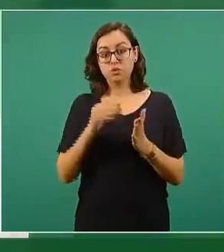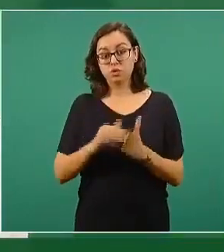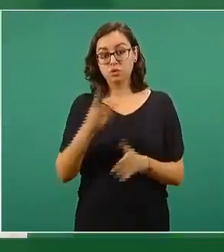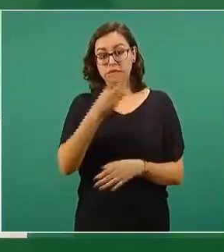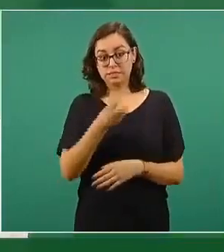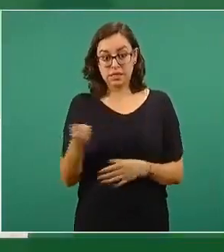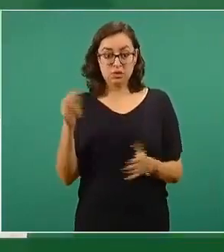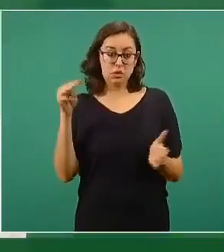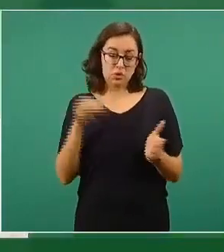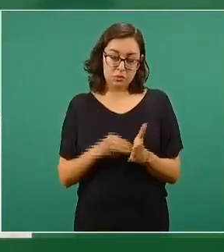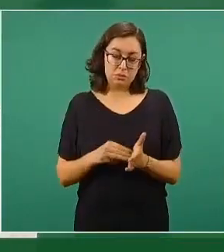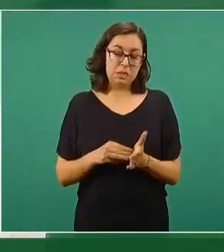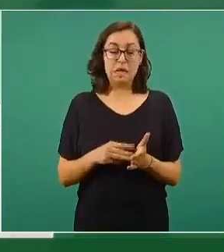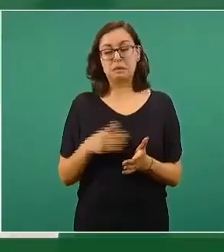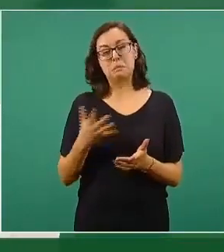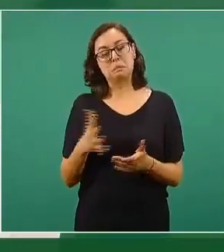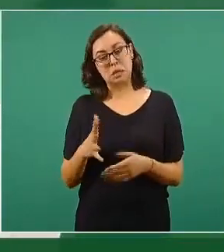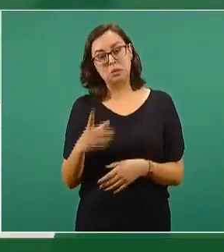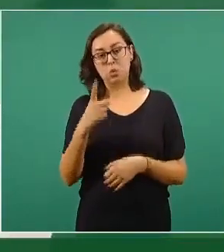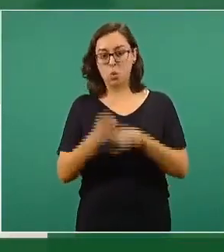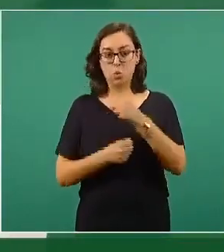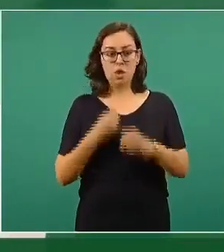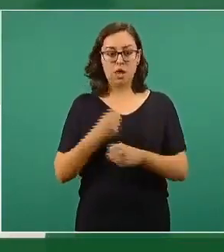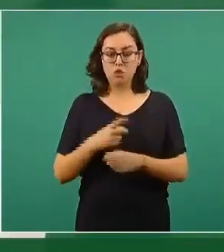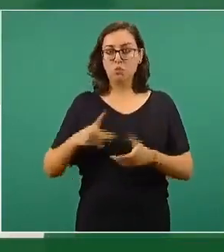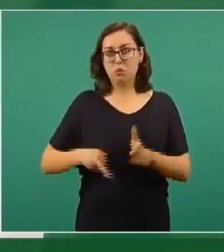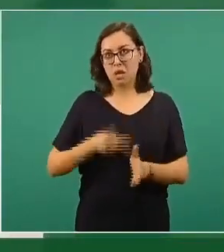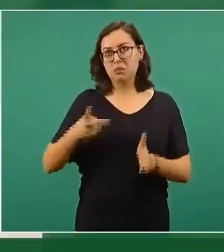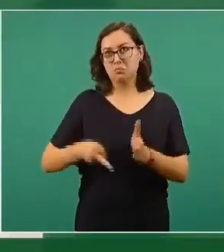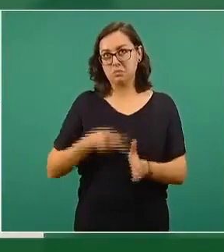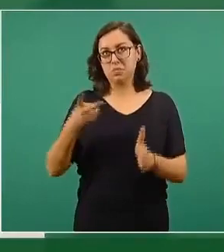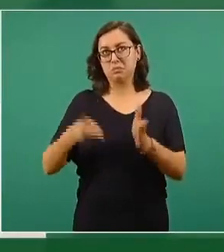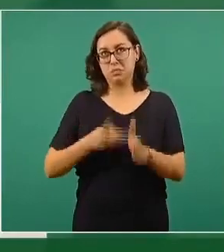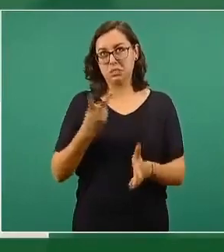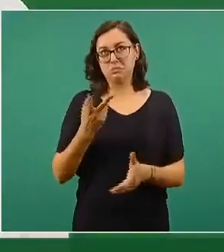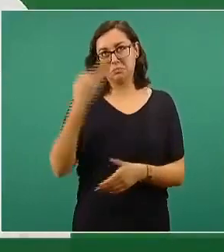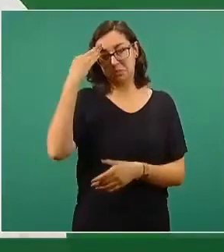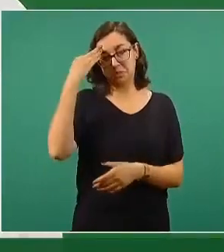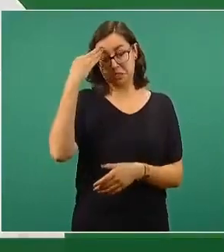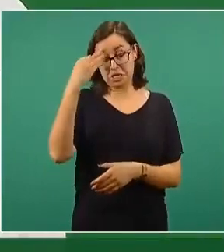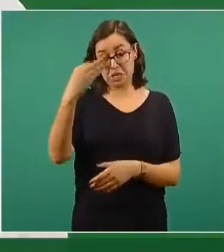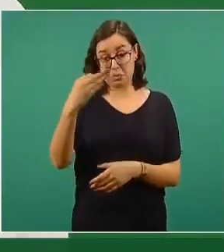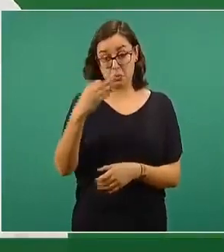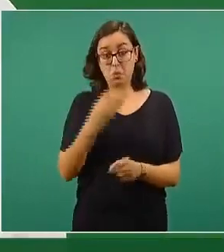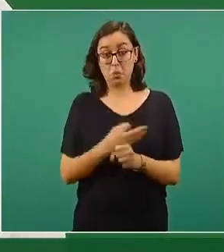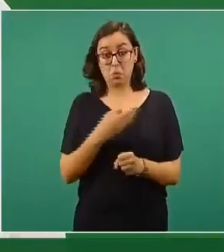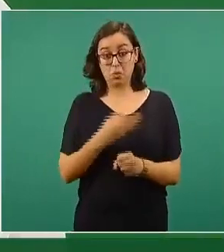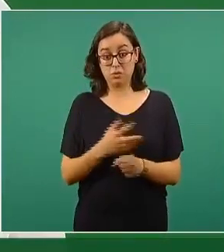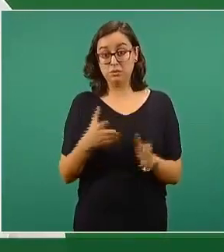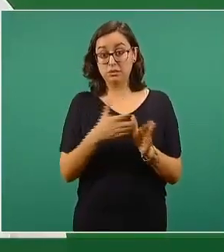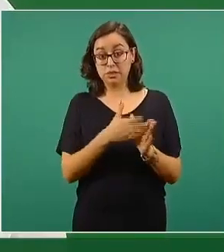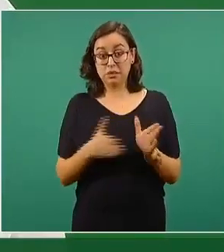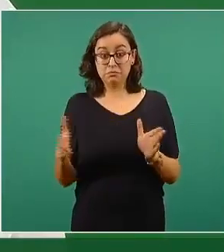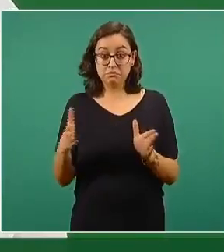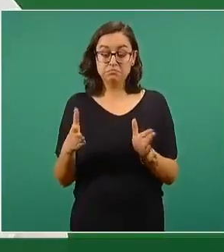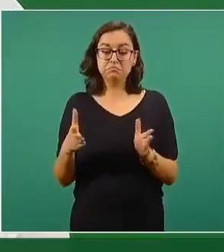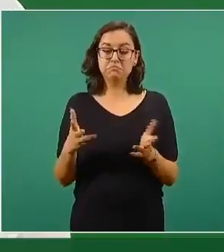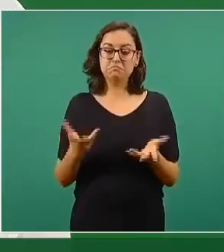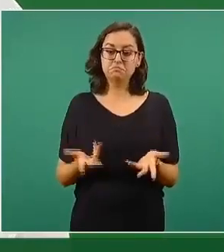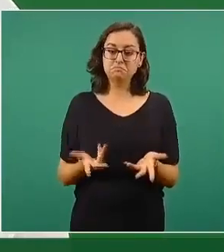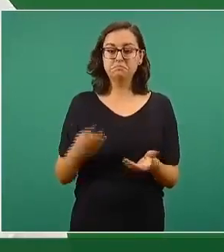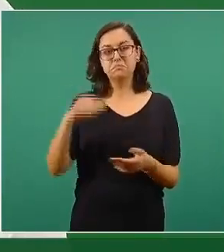2.300.000 nacimientos por año. Si consideramos un bloque de tiempo como el que ahora nos ocupa para lograr la